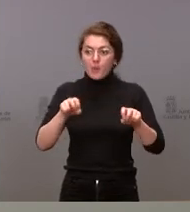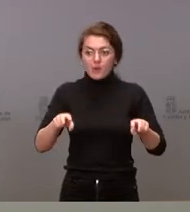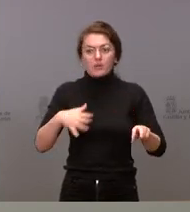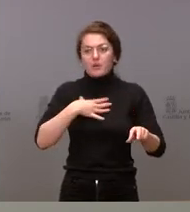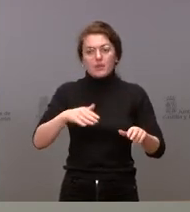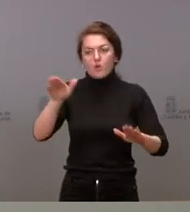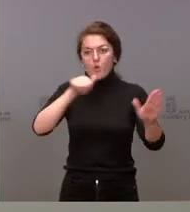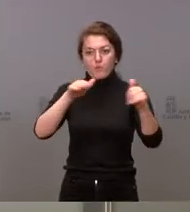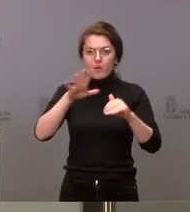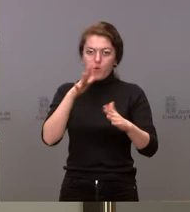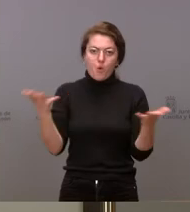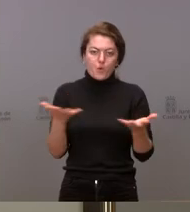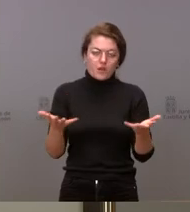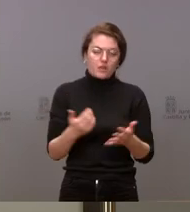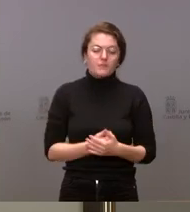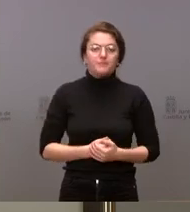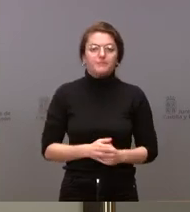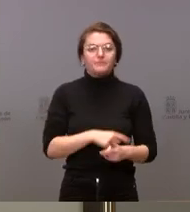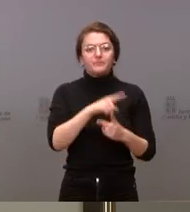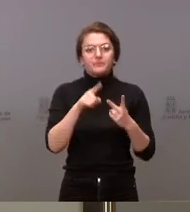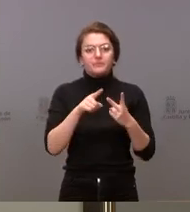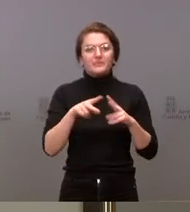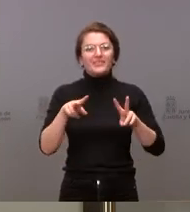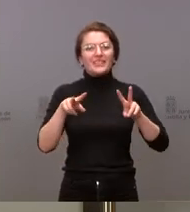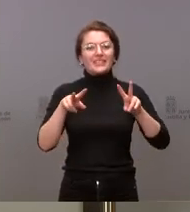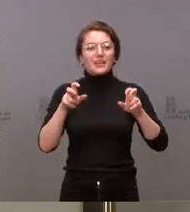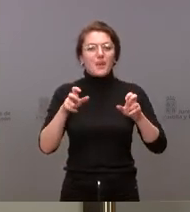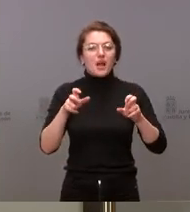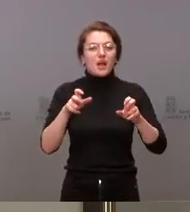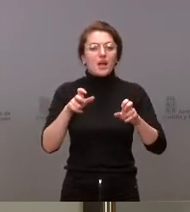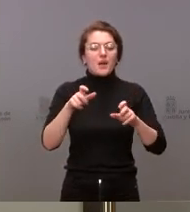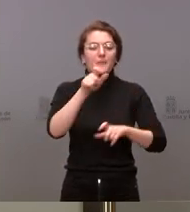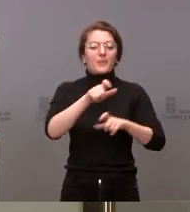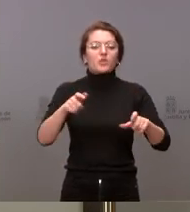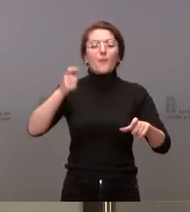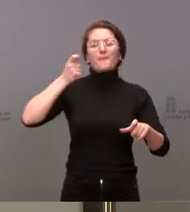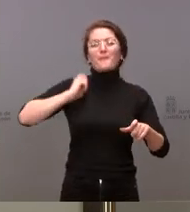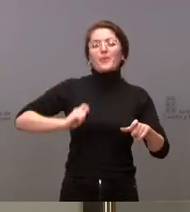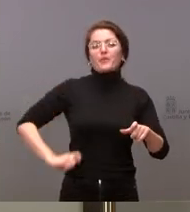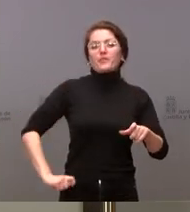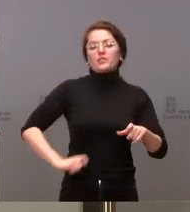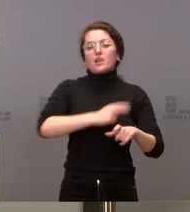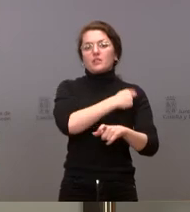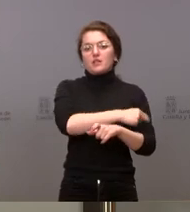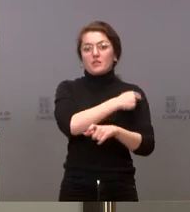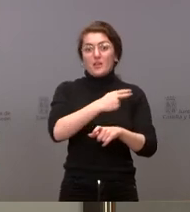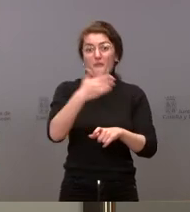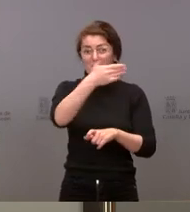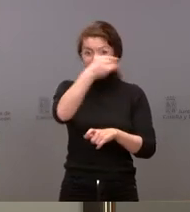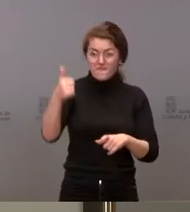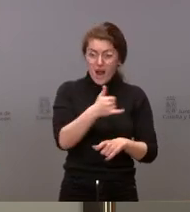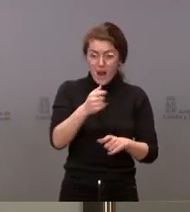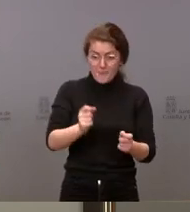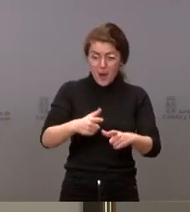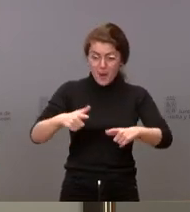urgencia y por otra parte por las bajas de los profesionales sanitarios que creo que están siguen aumentando no sé si hay provincias hospitales que están